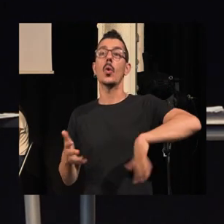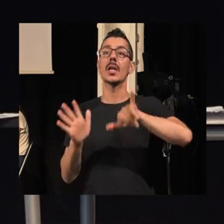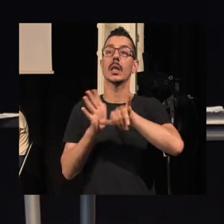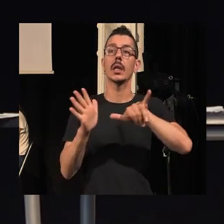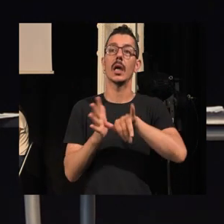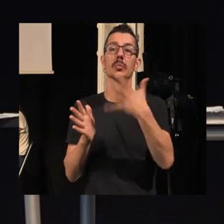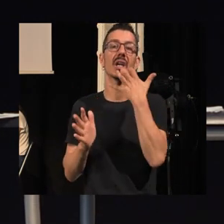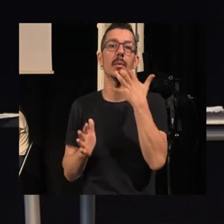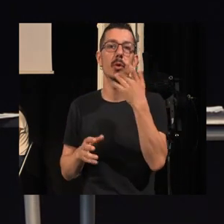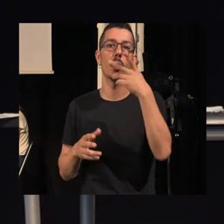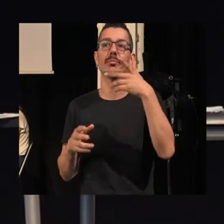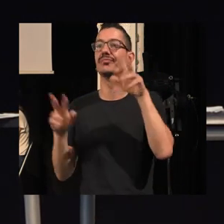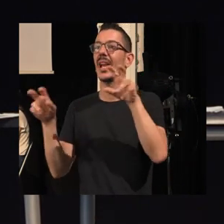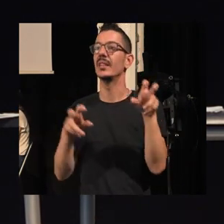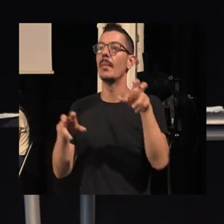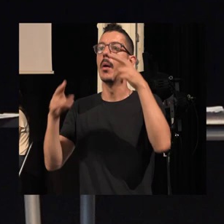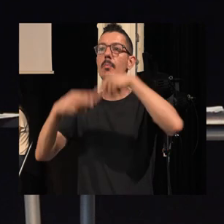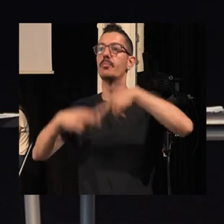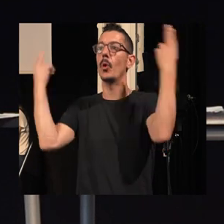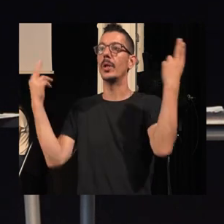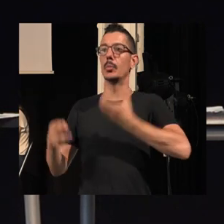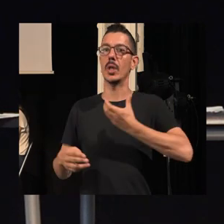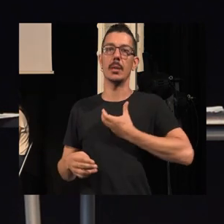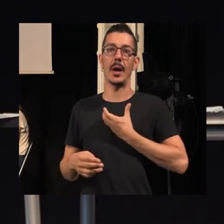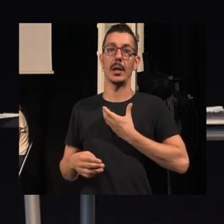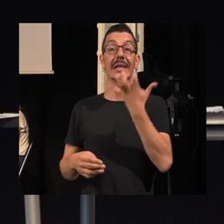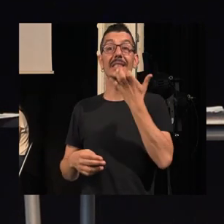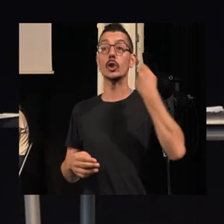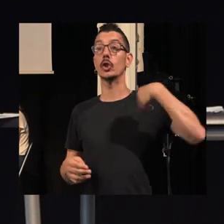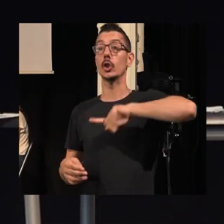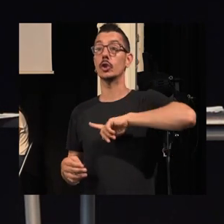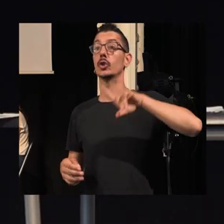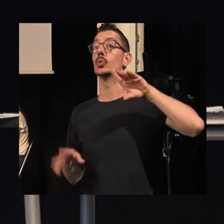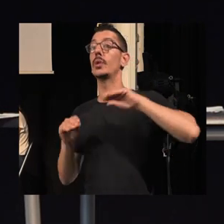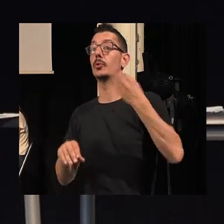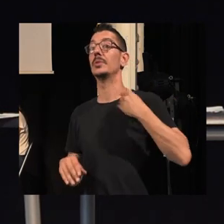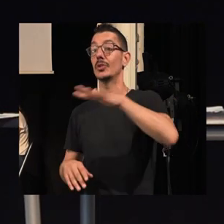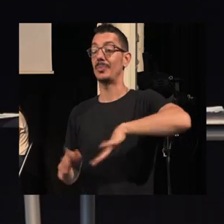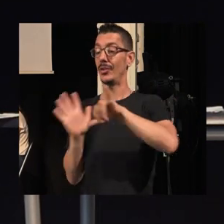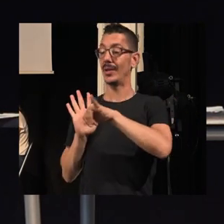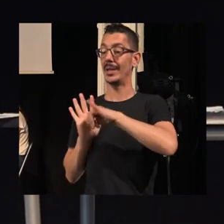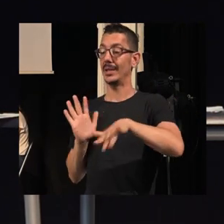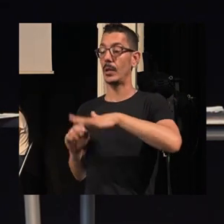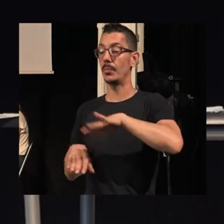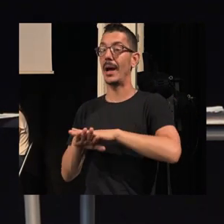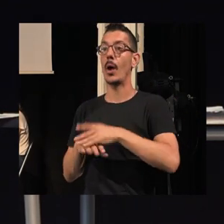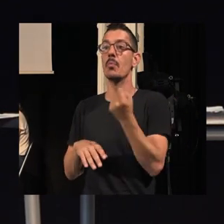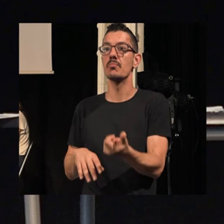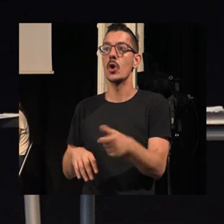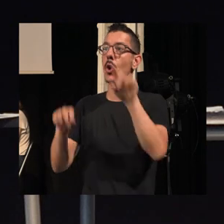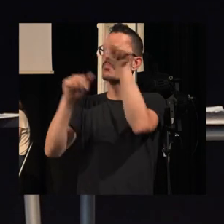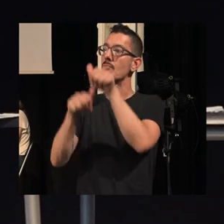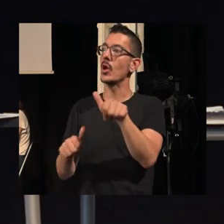son la cosa pública municipal, si podemos o tenemos la capacidad para desplazar